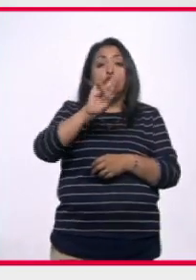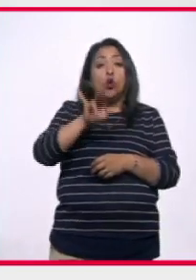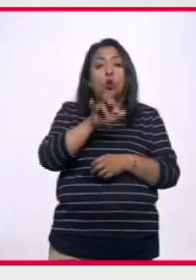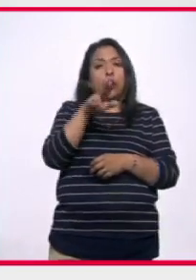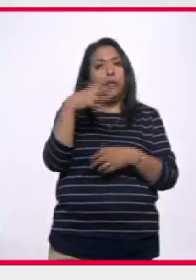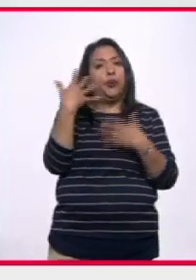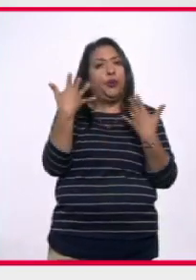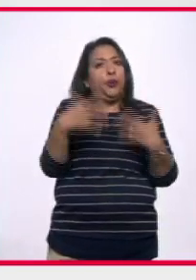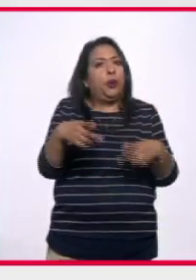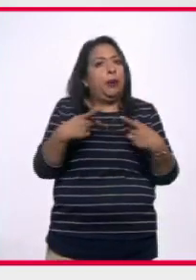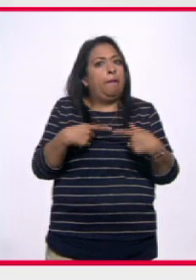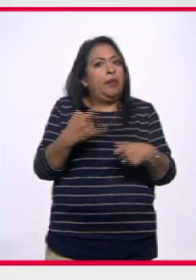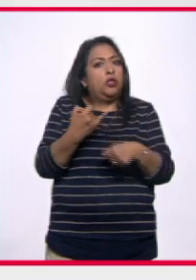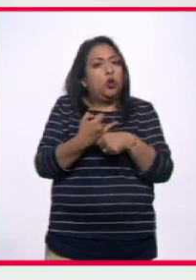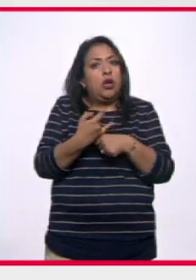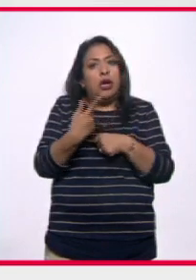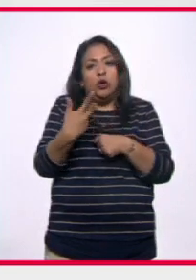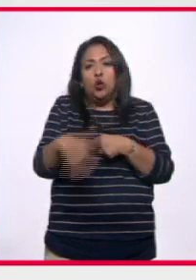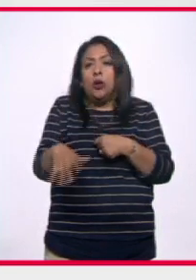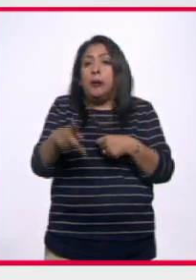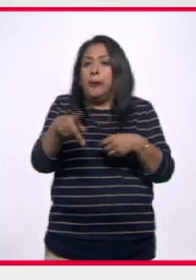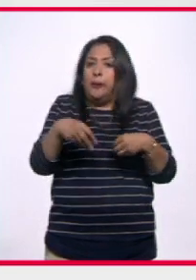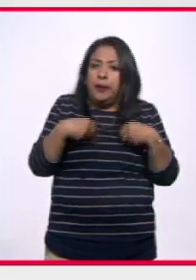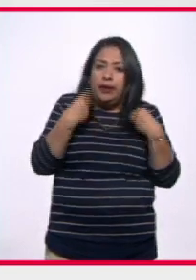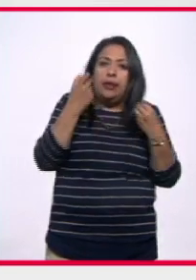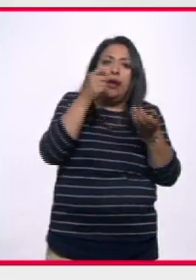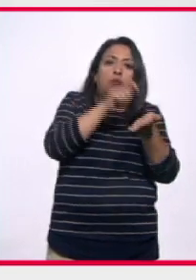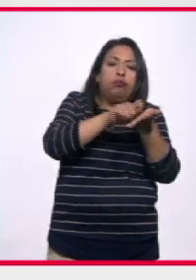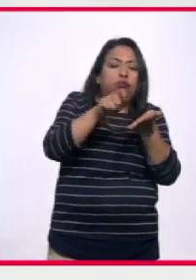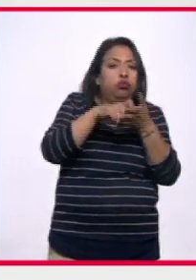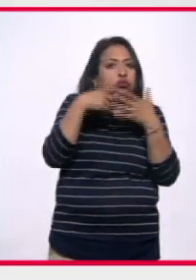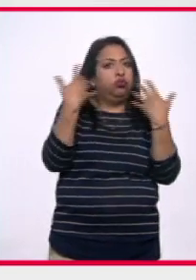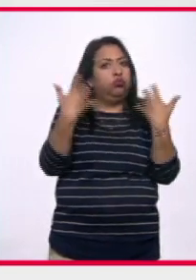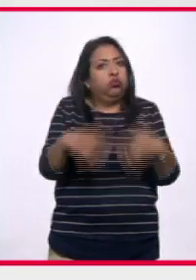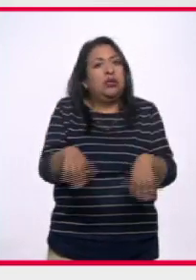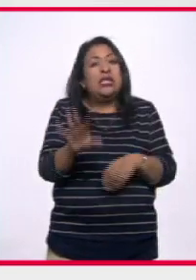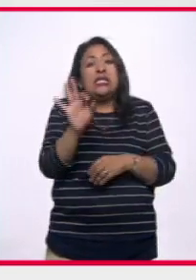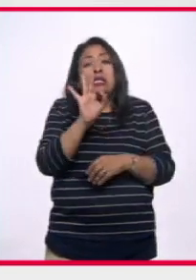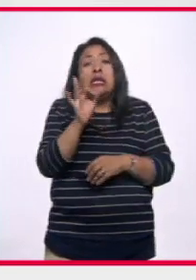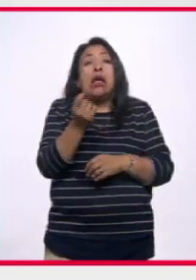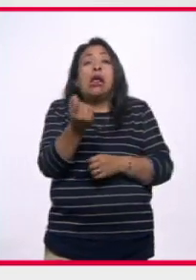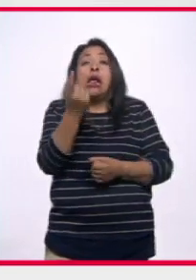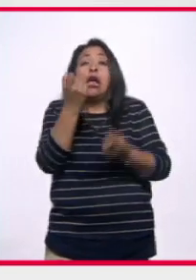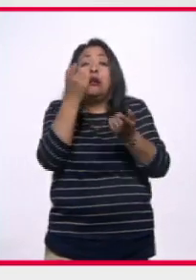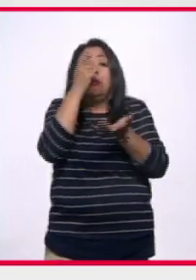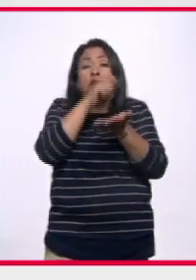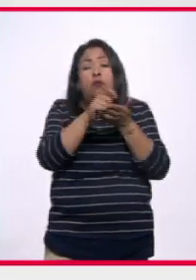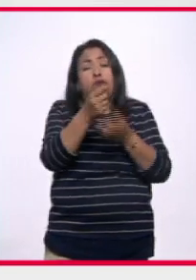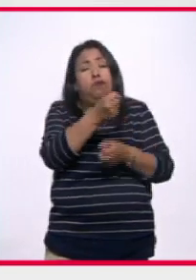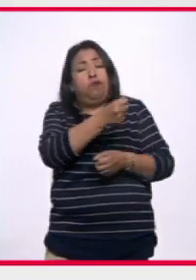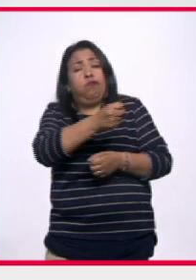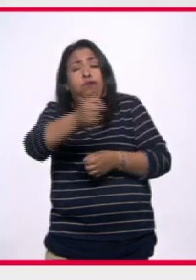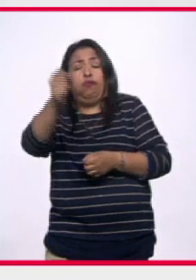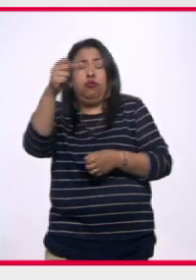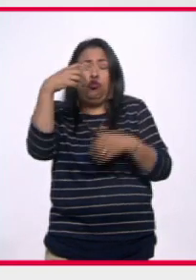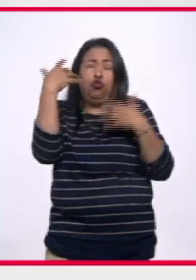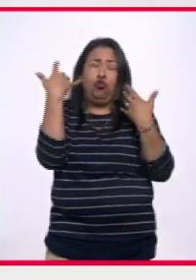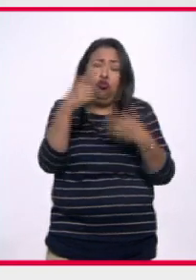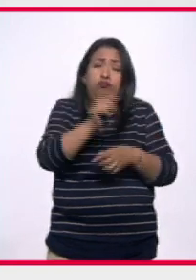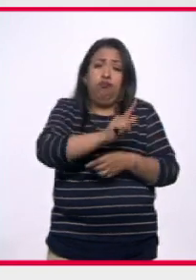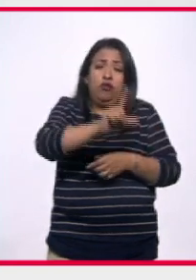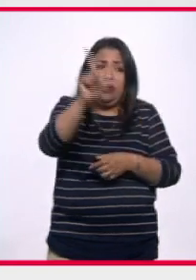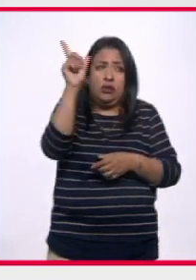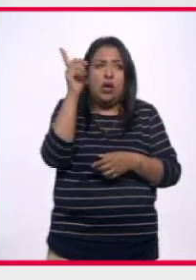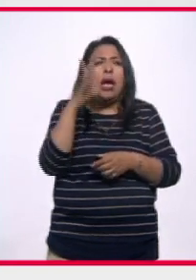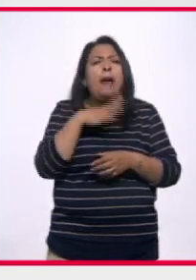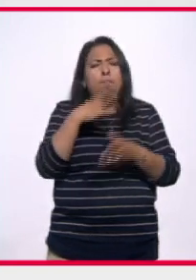tanto en su vida como en su obra probablemente haya pocas escritoras tan extra unidad tan geniales como